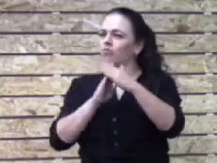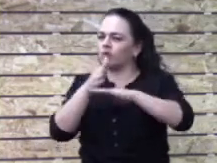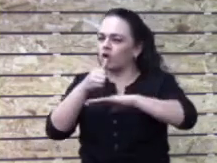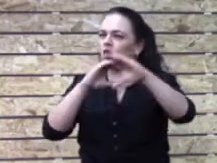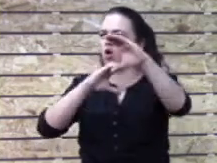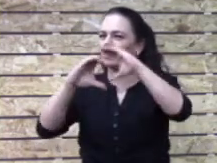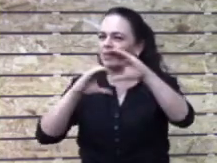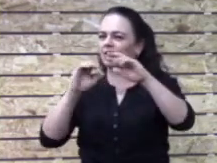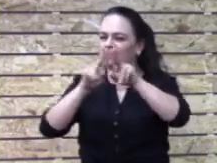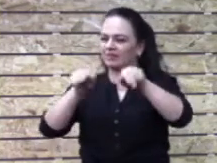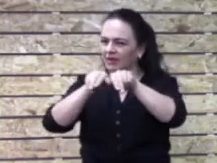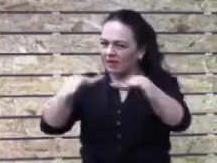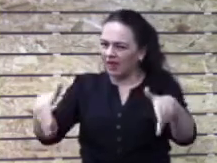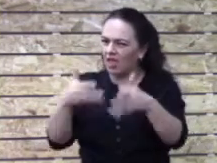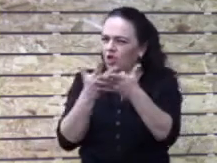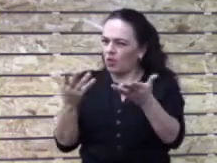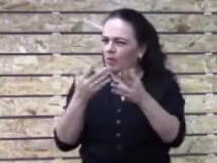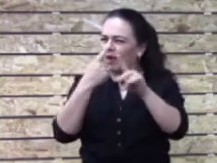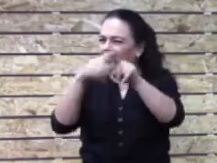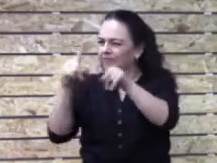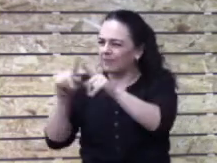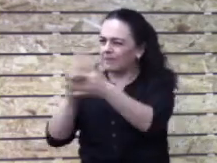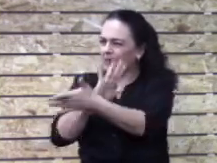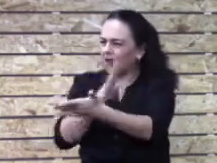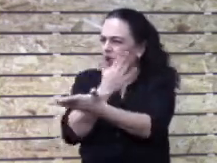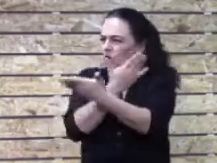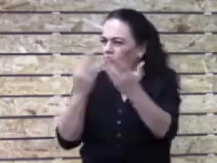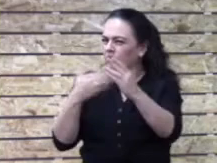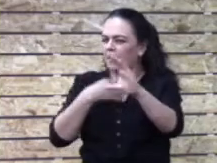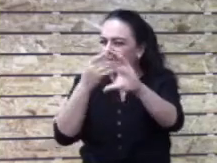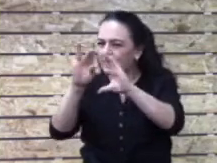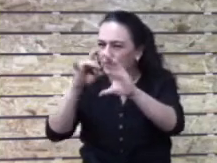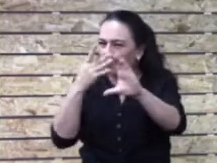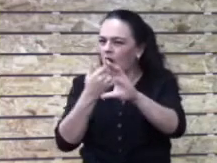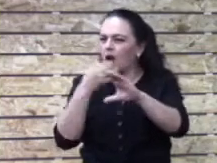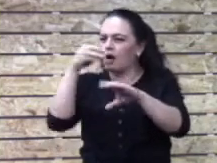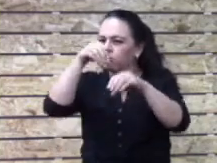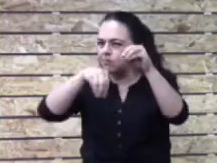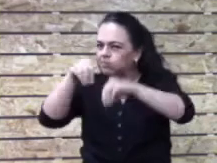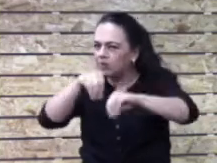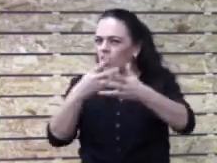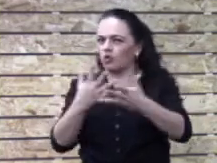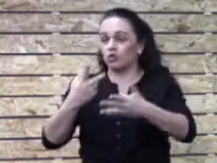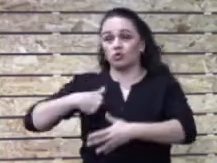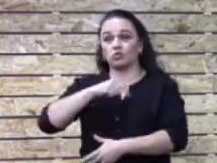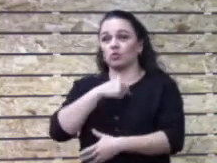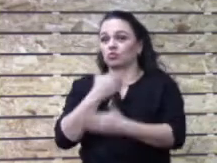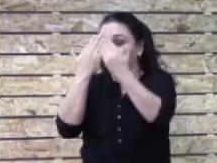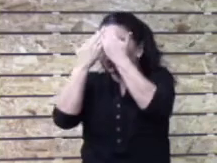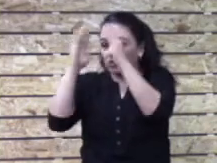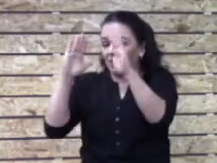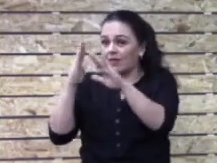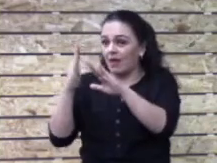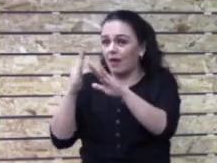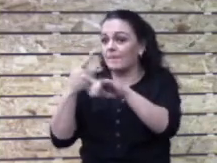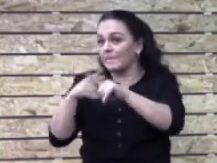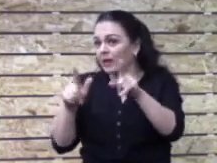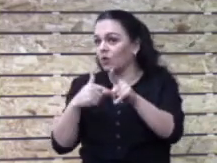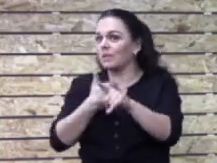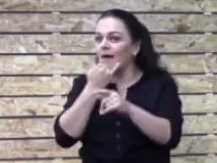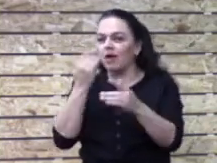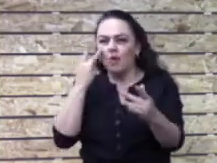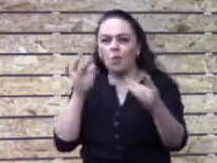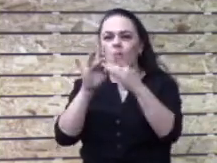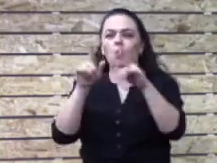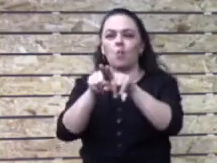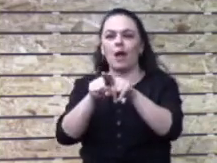la internet y producir nuevos materiales y todo eso. No sabíamos, un poco se aplica el principio de la reina Esther en el libro bíblico